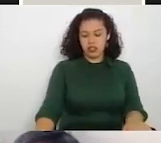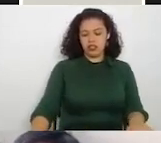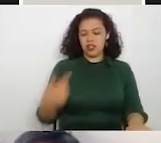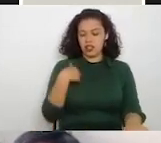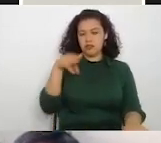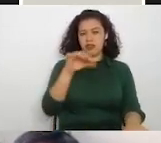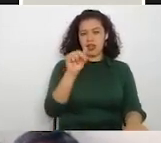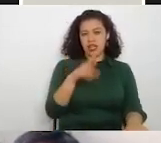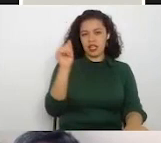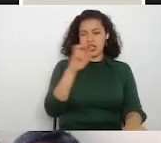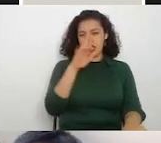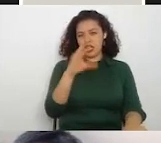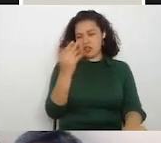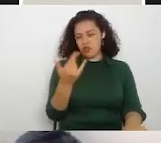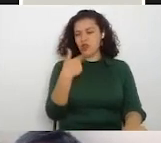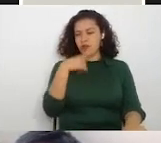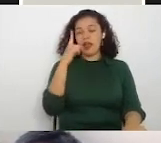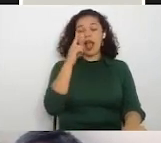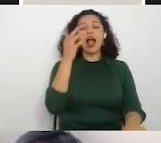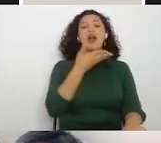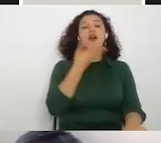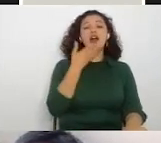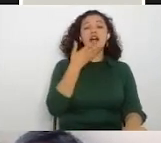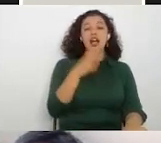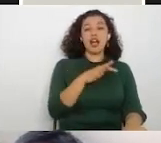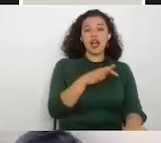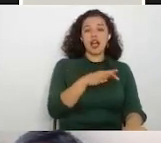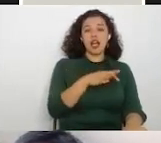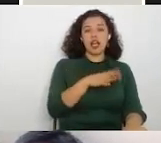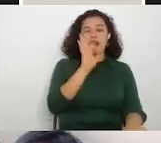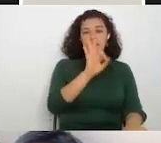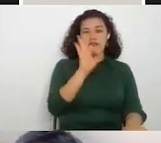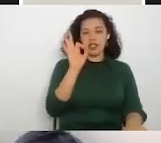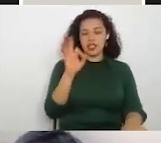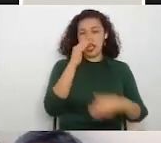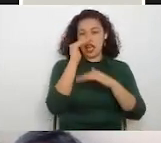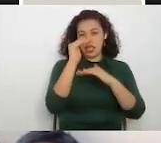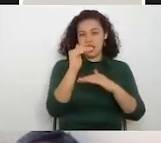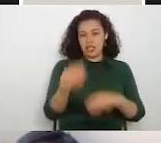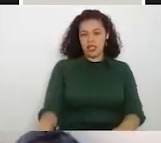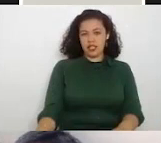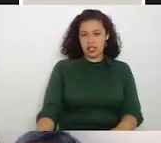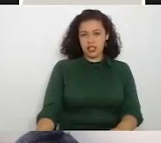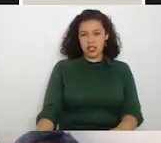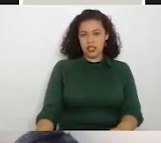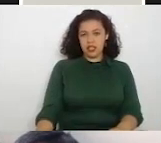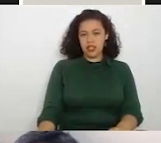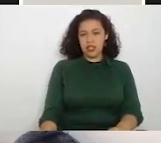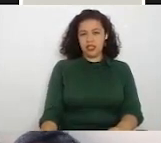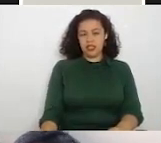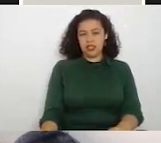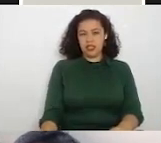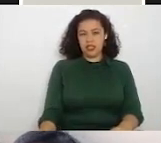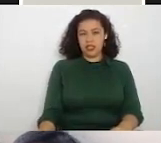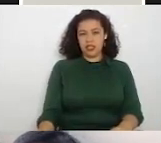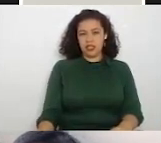práctica común todavía el ponerle vigente hasta cierta fecha. En realidad nosotros sabemos a partir